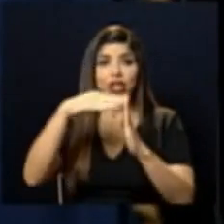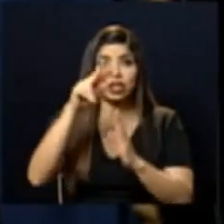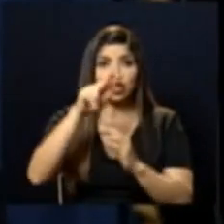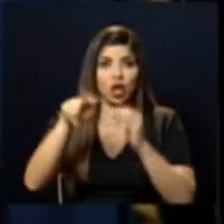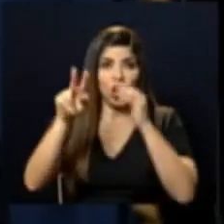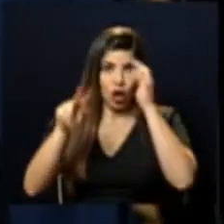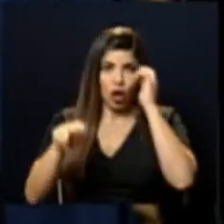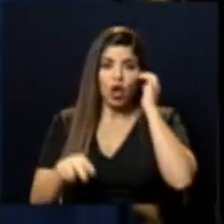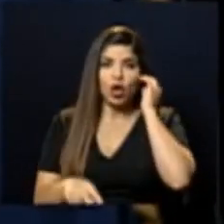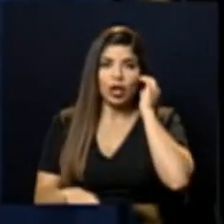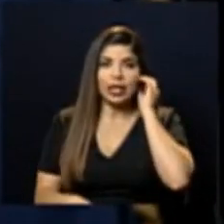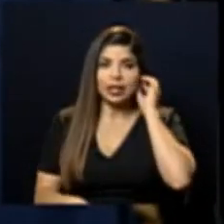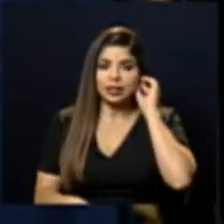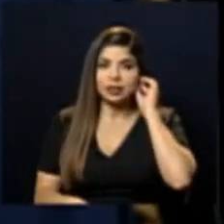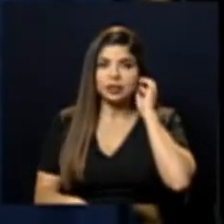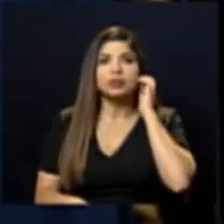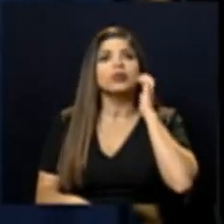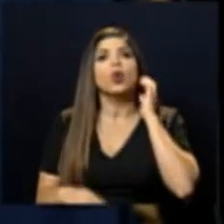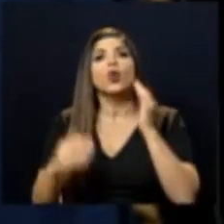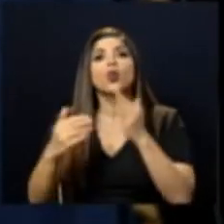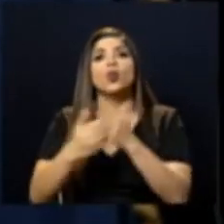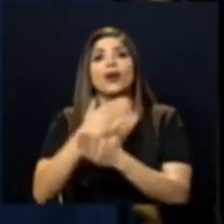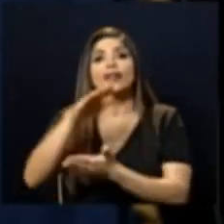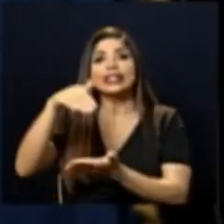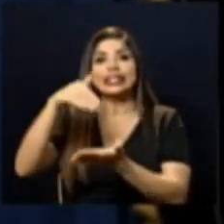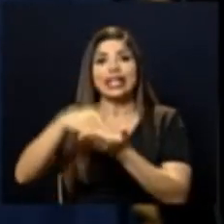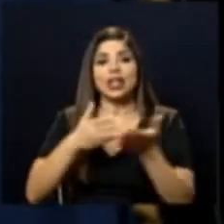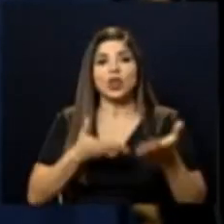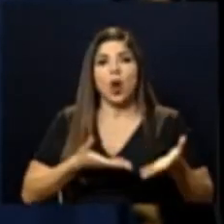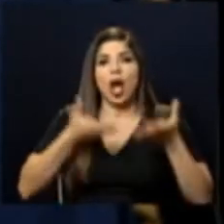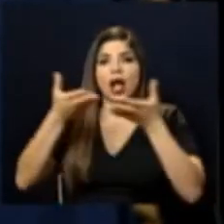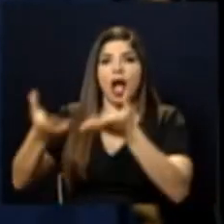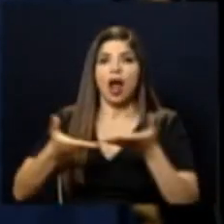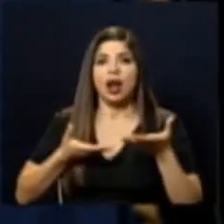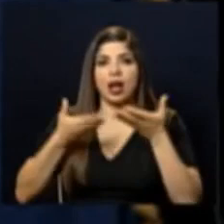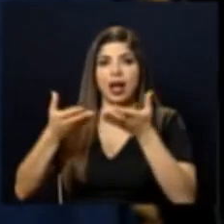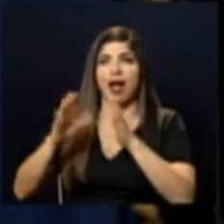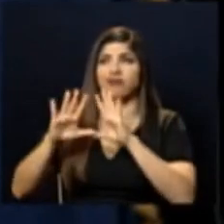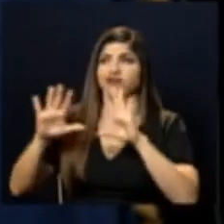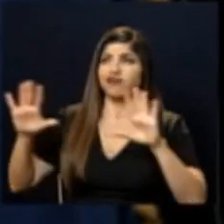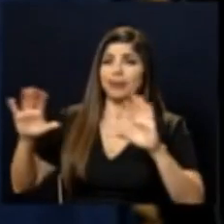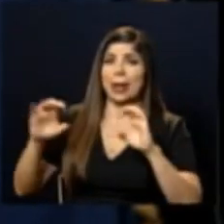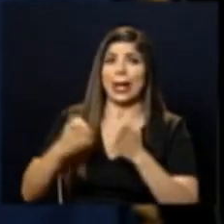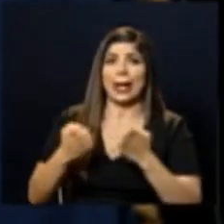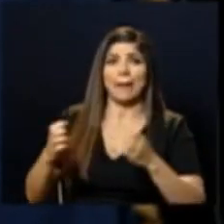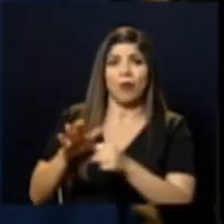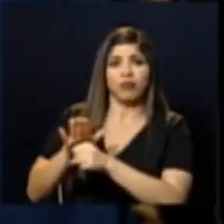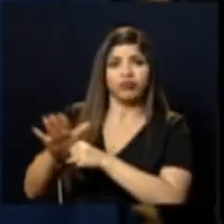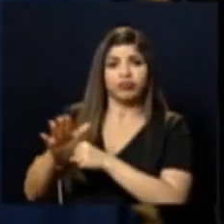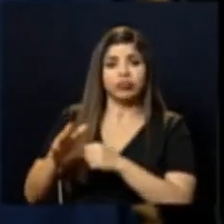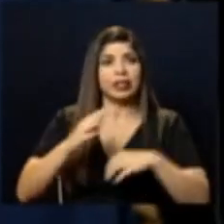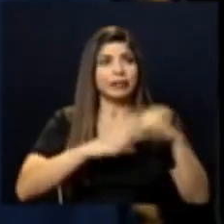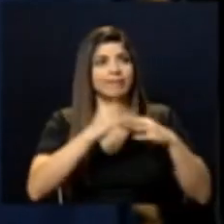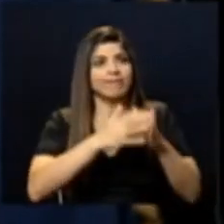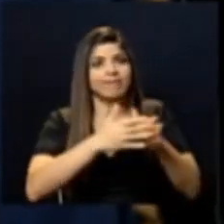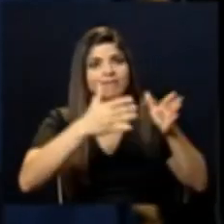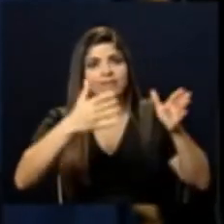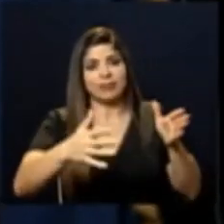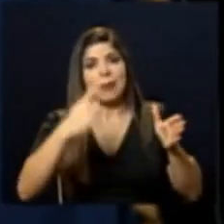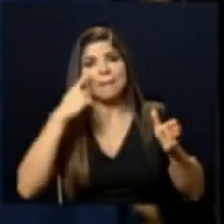colones, con un nuevo centro de carga totalmente equipado y ampliación de instalación en la